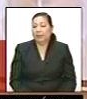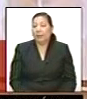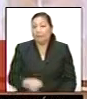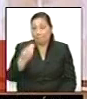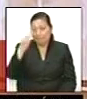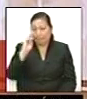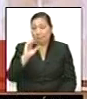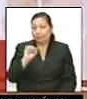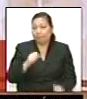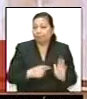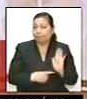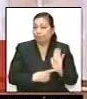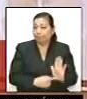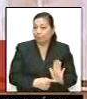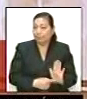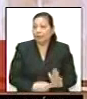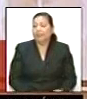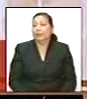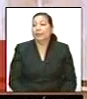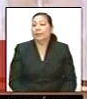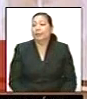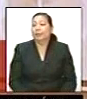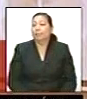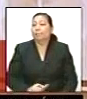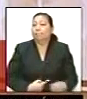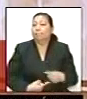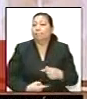México está presente en el foro de cooperación. Ha venido,